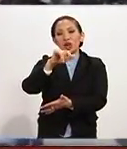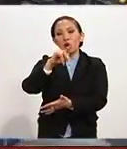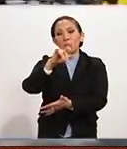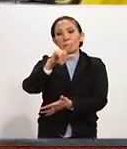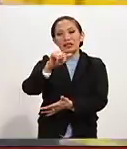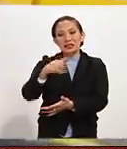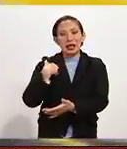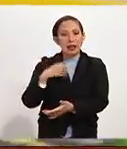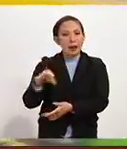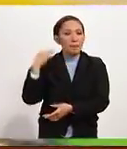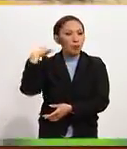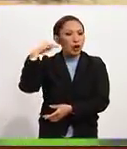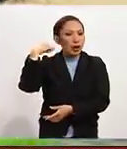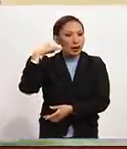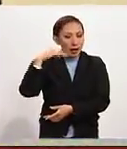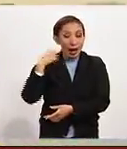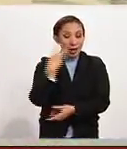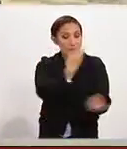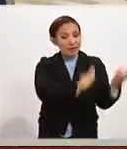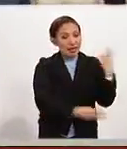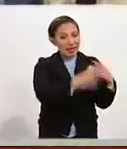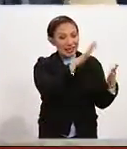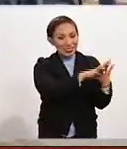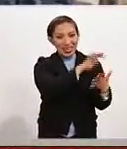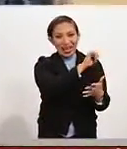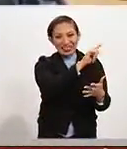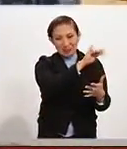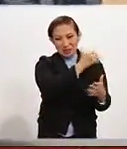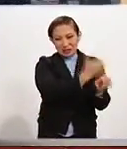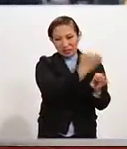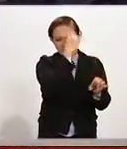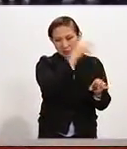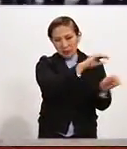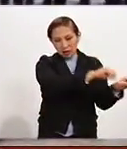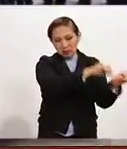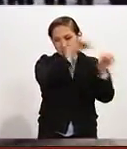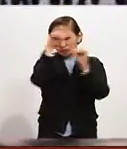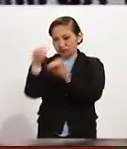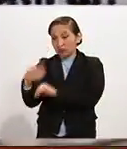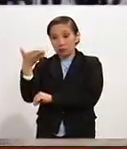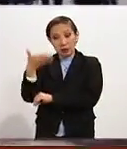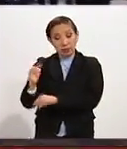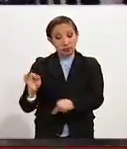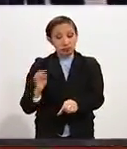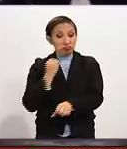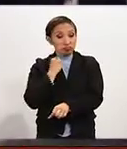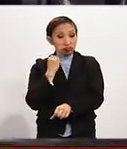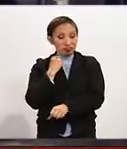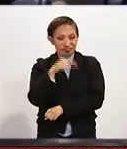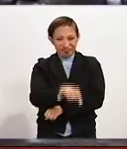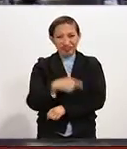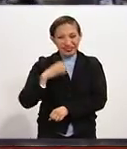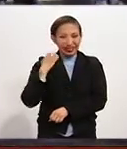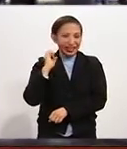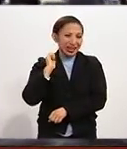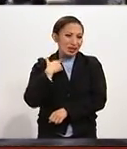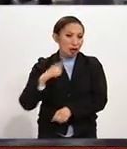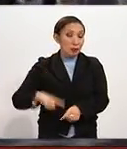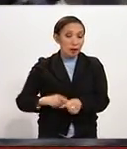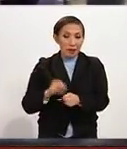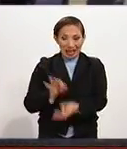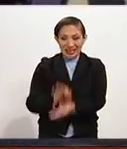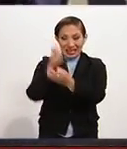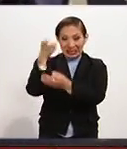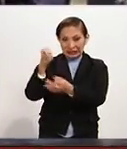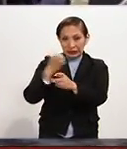en Morelia. Proveniente del penal del Altiplano en el Estado de México. Así lo solicitó la defensa del exmandatario estatal para que enfrente en